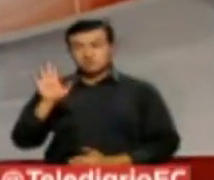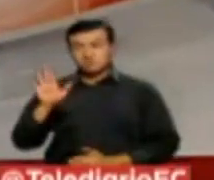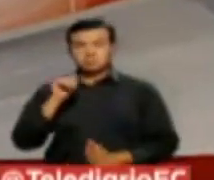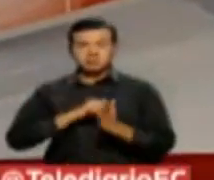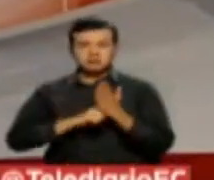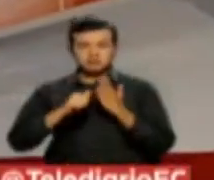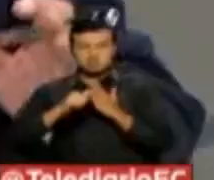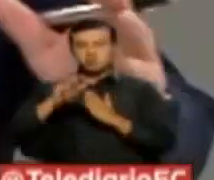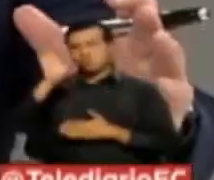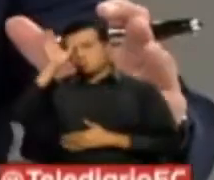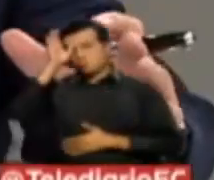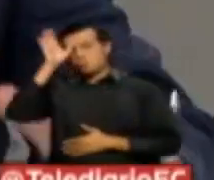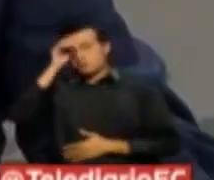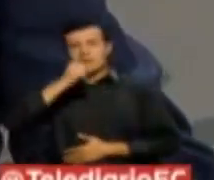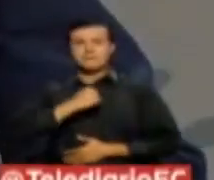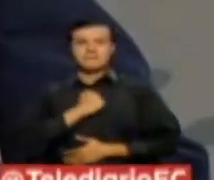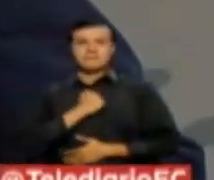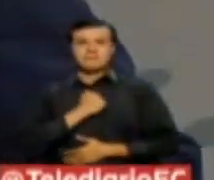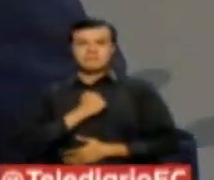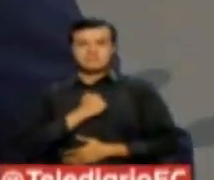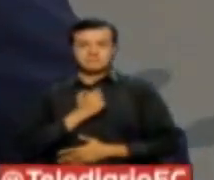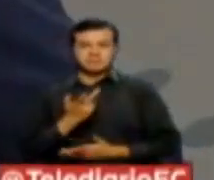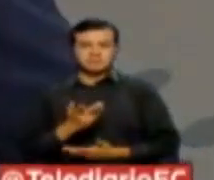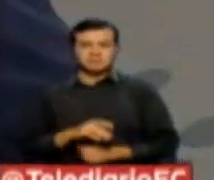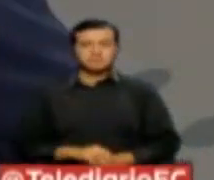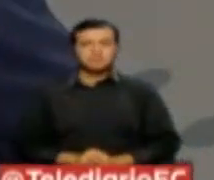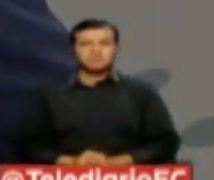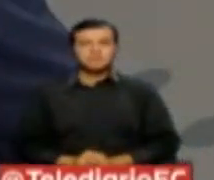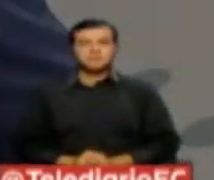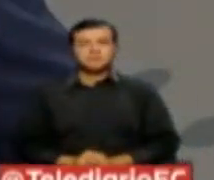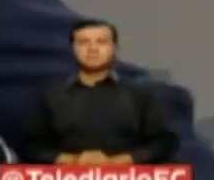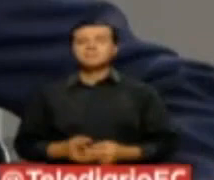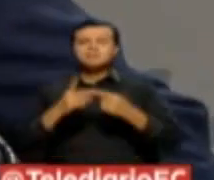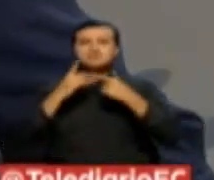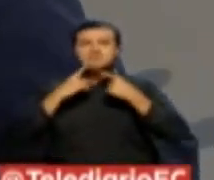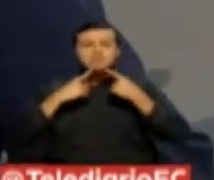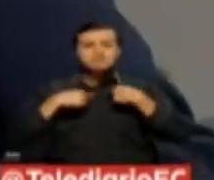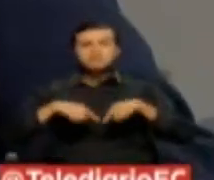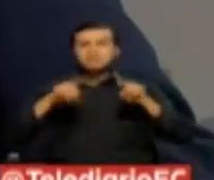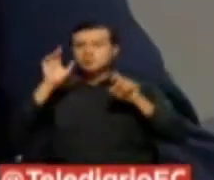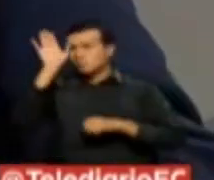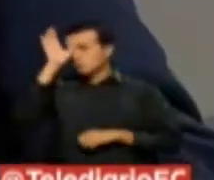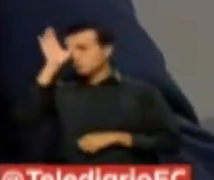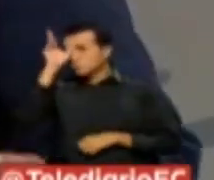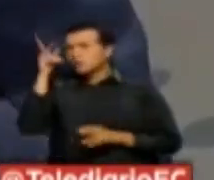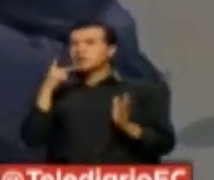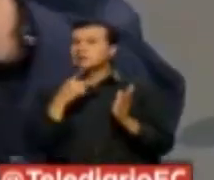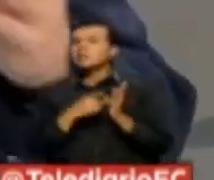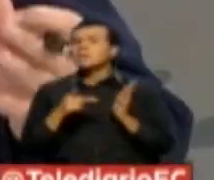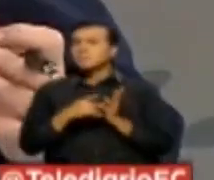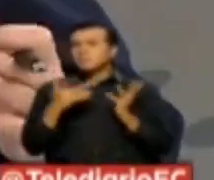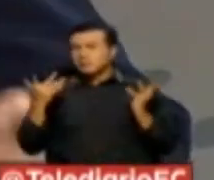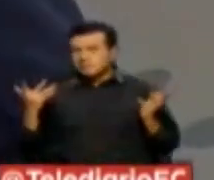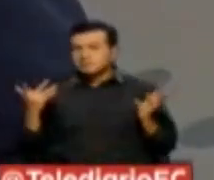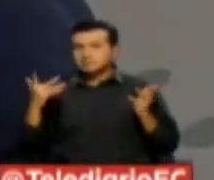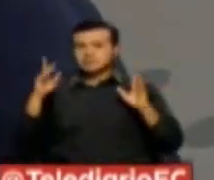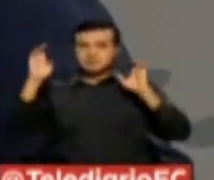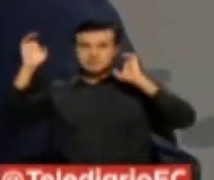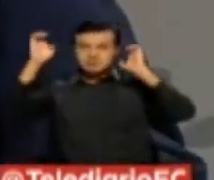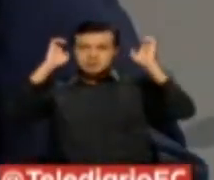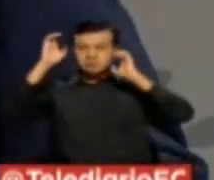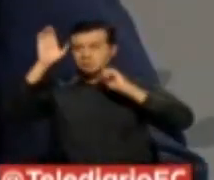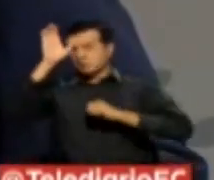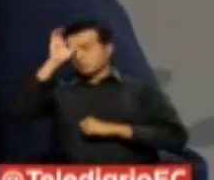estar aquí queremos saber qué pasa con la cultura y cuando decimos qué pasa con la cultura con las políticas